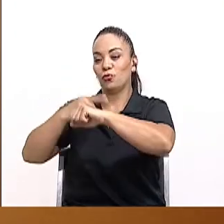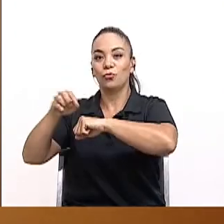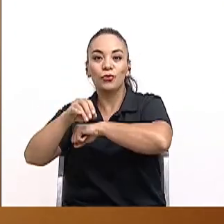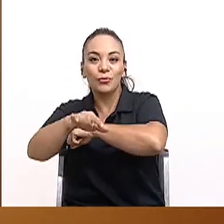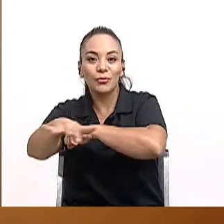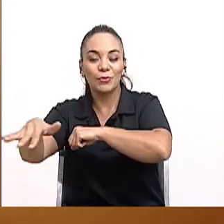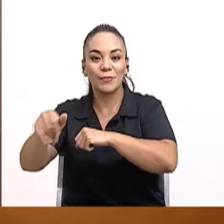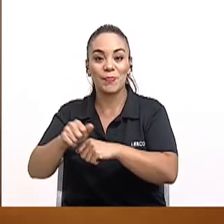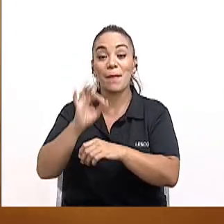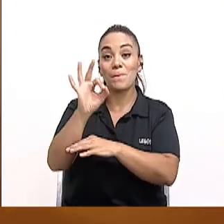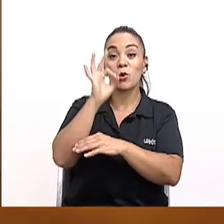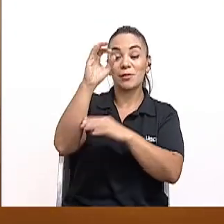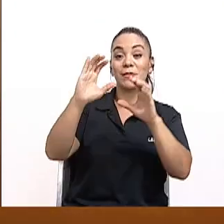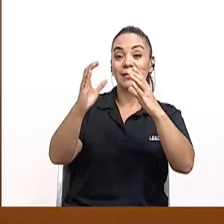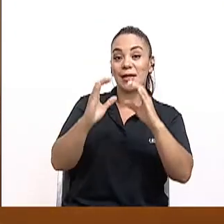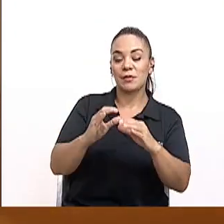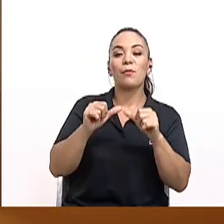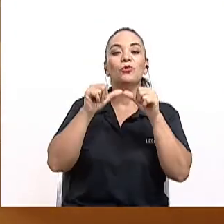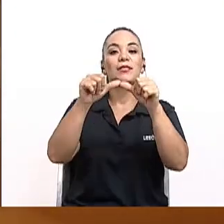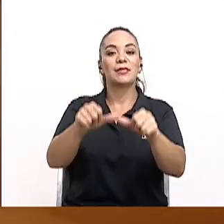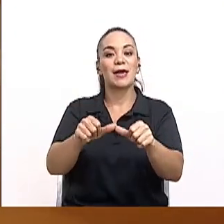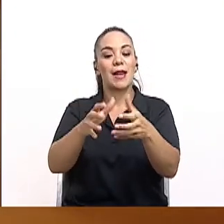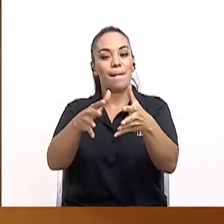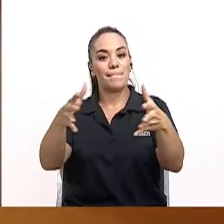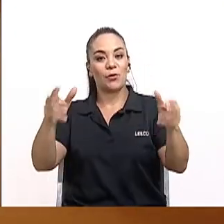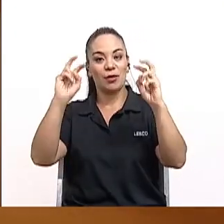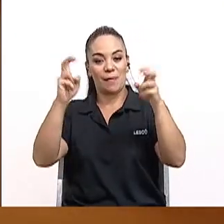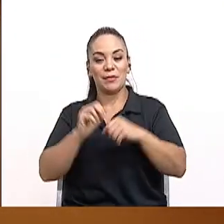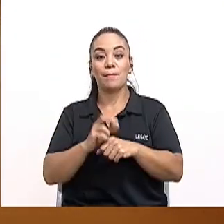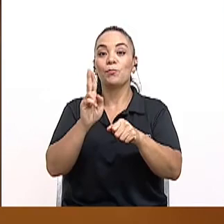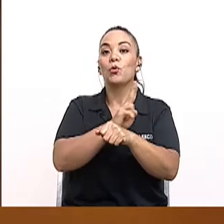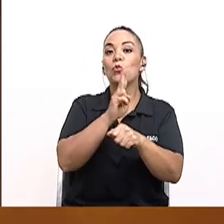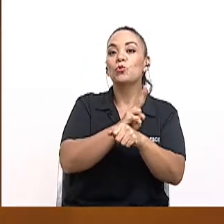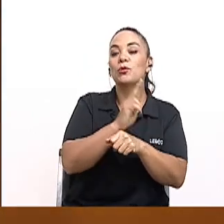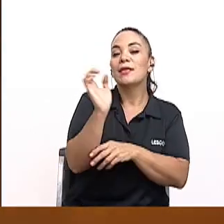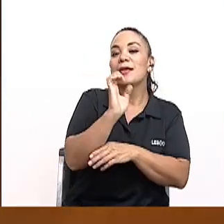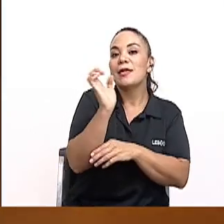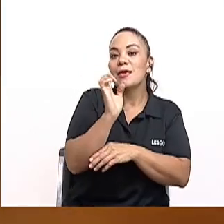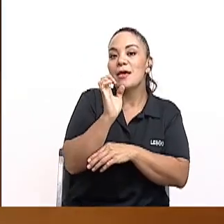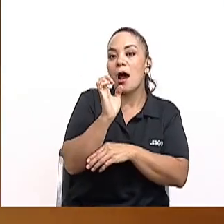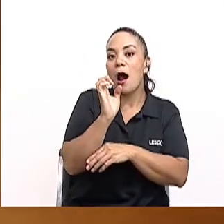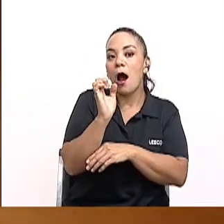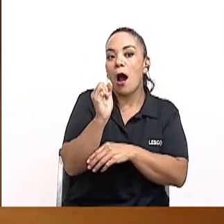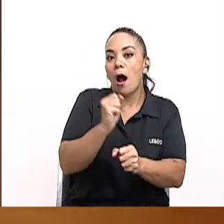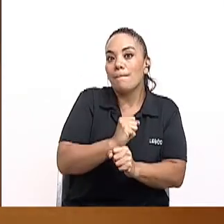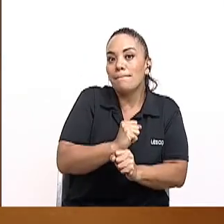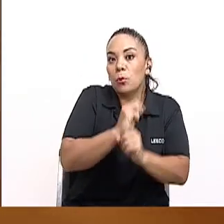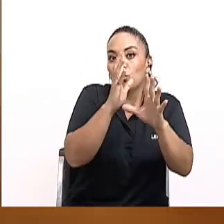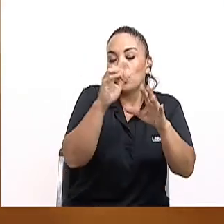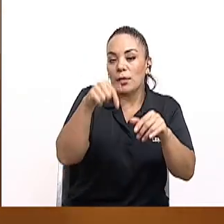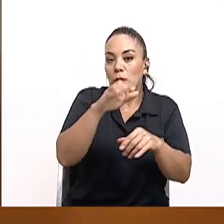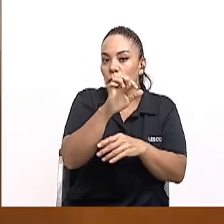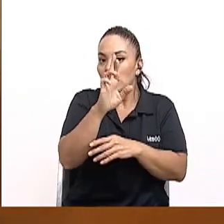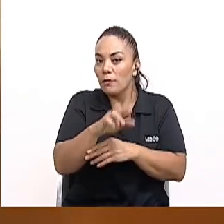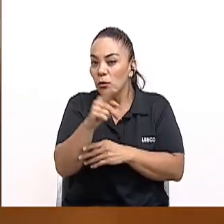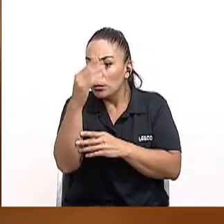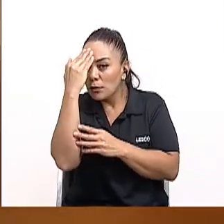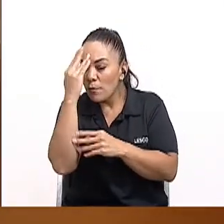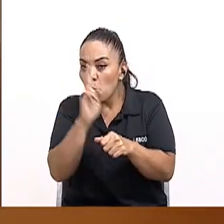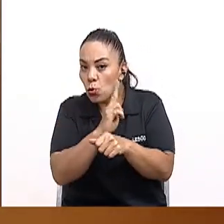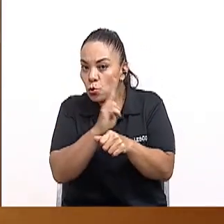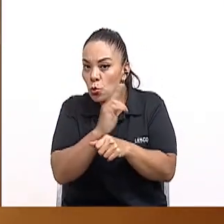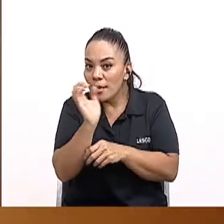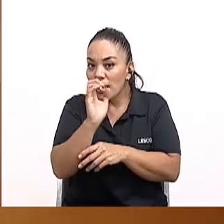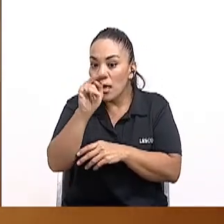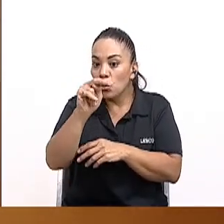clases vamos a estar ampliando, por ejemplo, cuáles son los usos de la energía nuclear en Costa Rica. ¿Ustedes conocen cuáles son los usos de